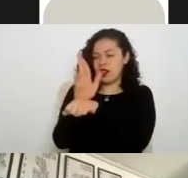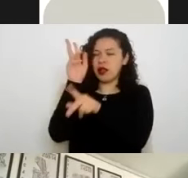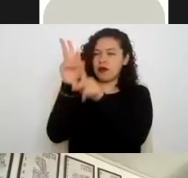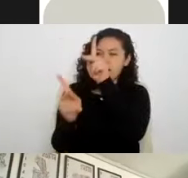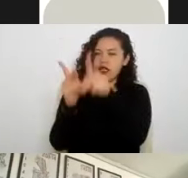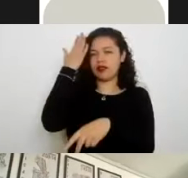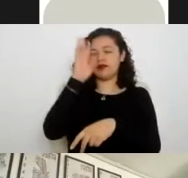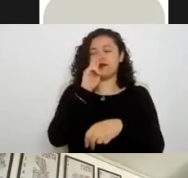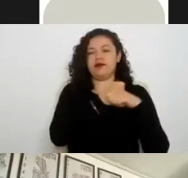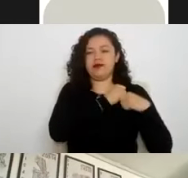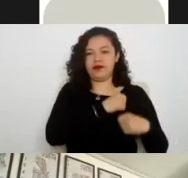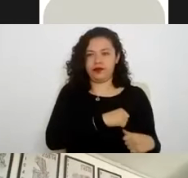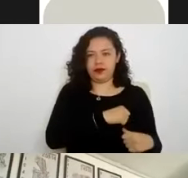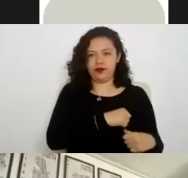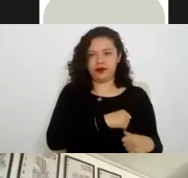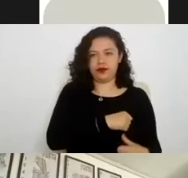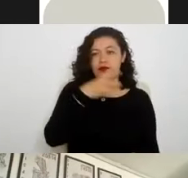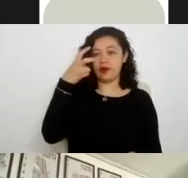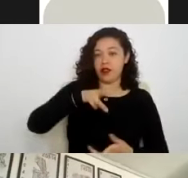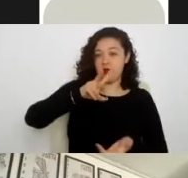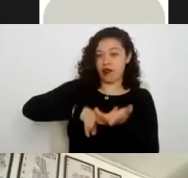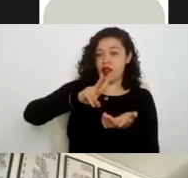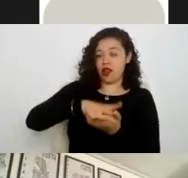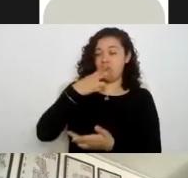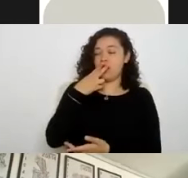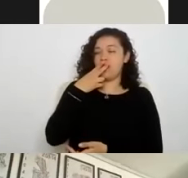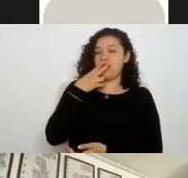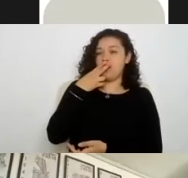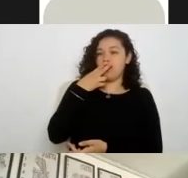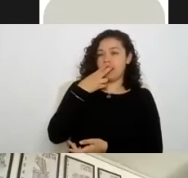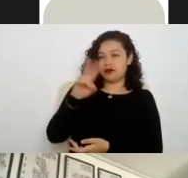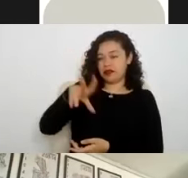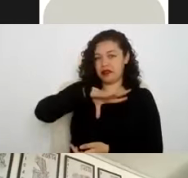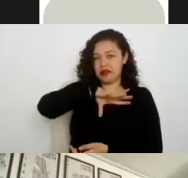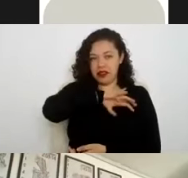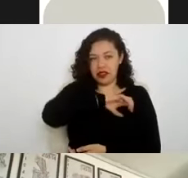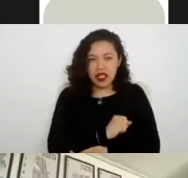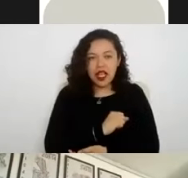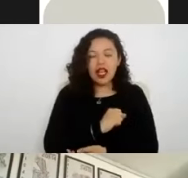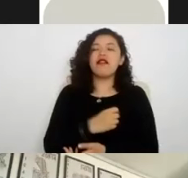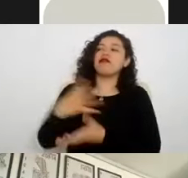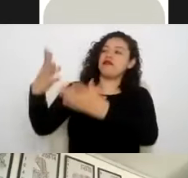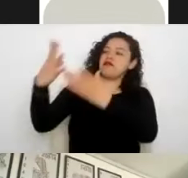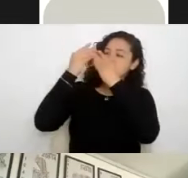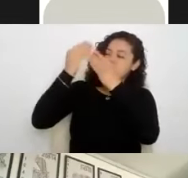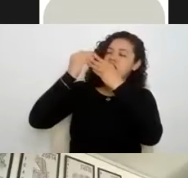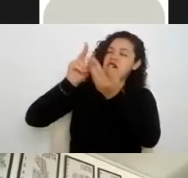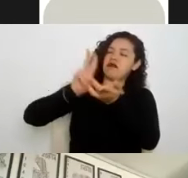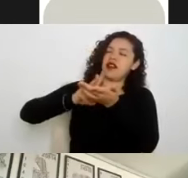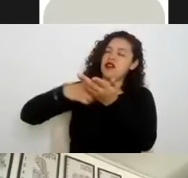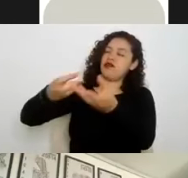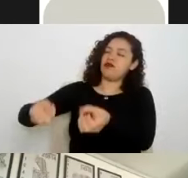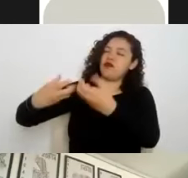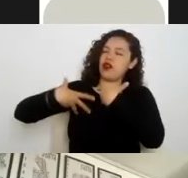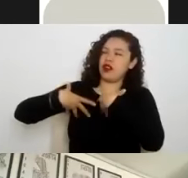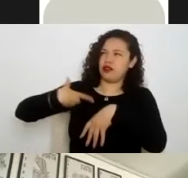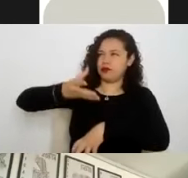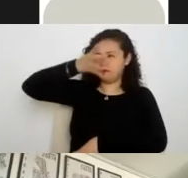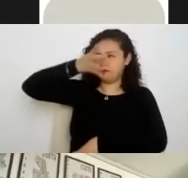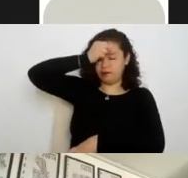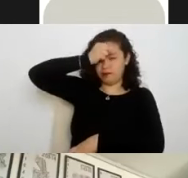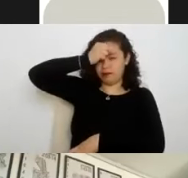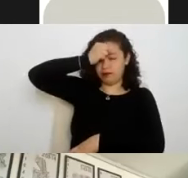todo esto, pues me daba mucho valor, ¿no? Me encantaba, me enseñaba, me aportaba mucho a mí como persona. Y yo dije, esto es lo que